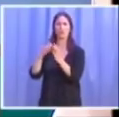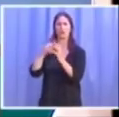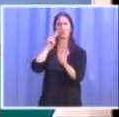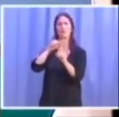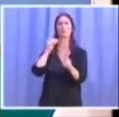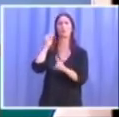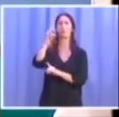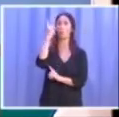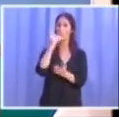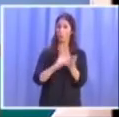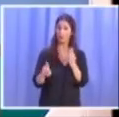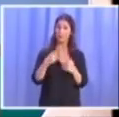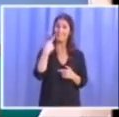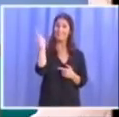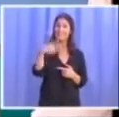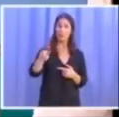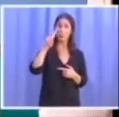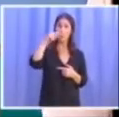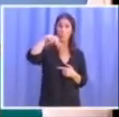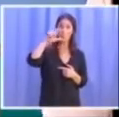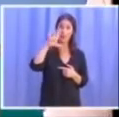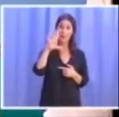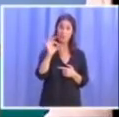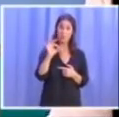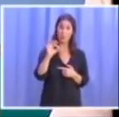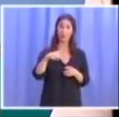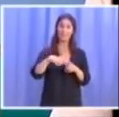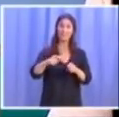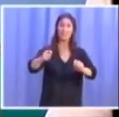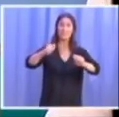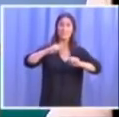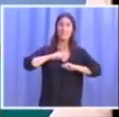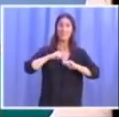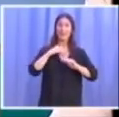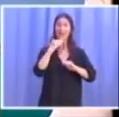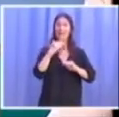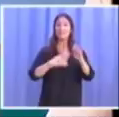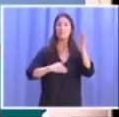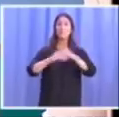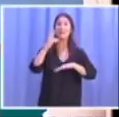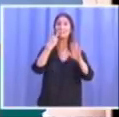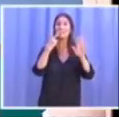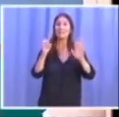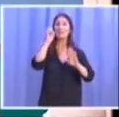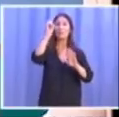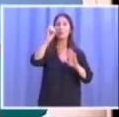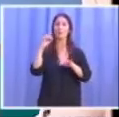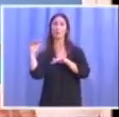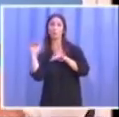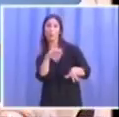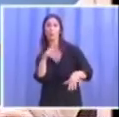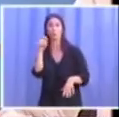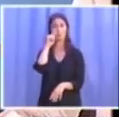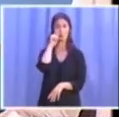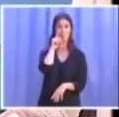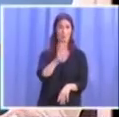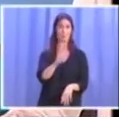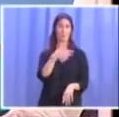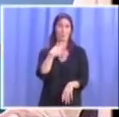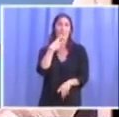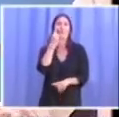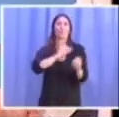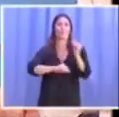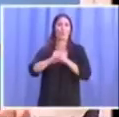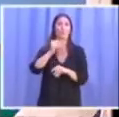Solo un dato. Según la UNESCO, crecería el 70% el turismo, lo cual sería una solución